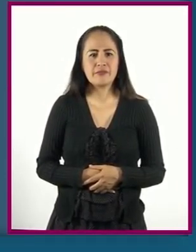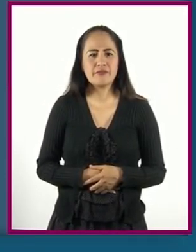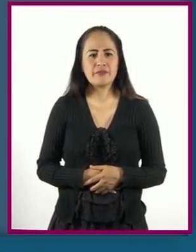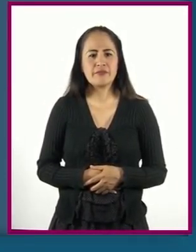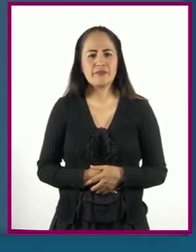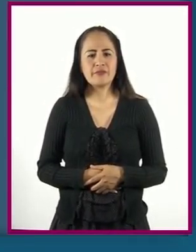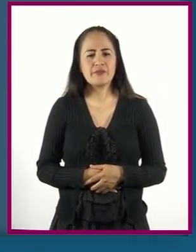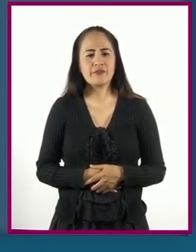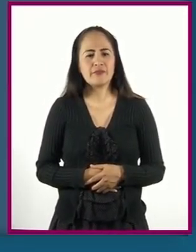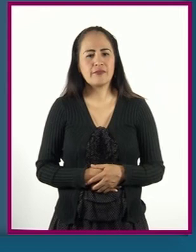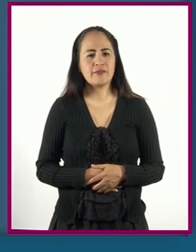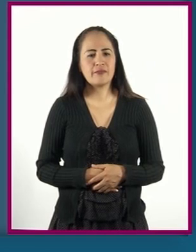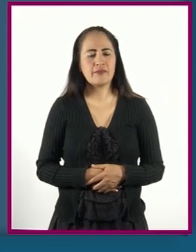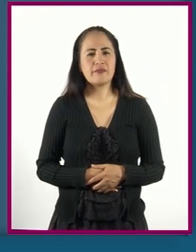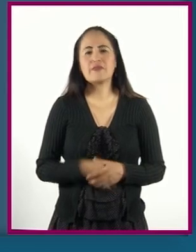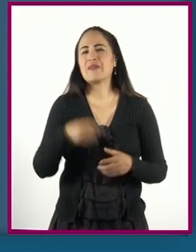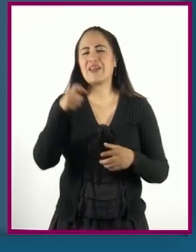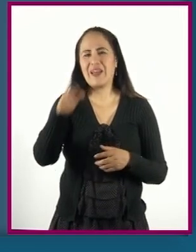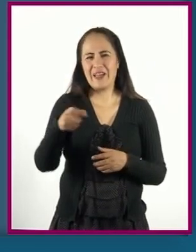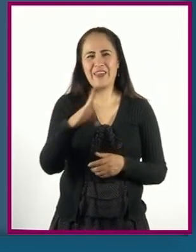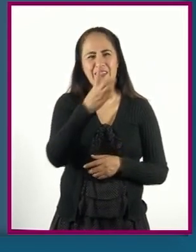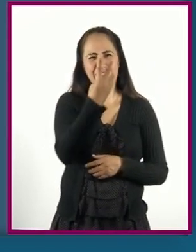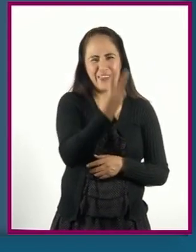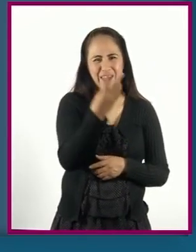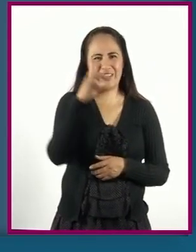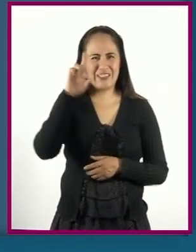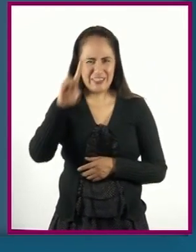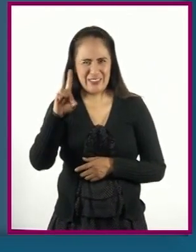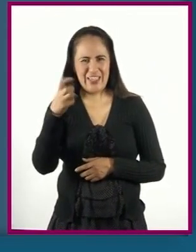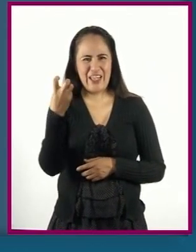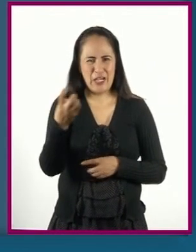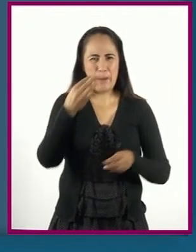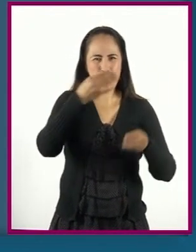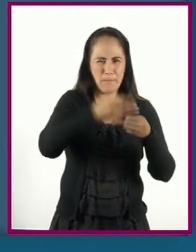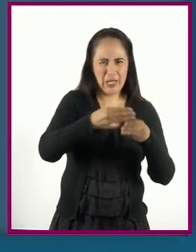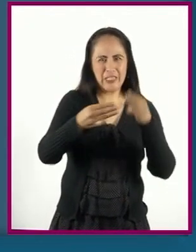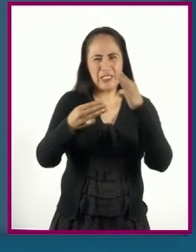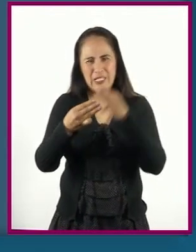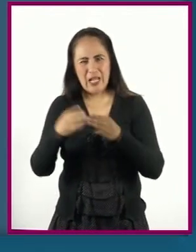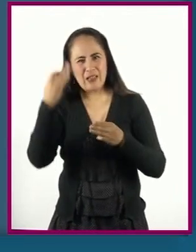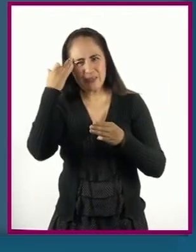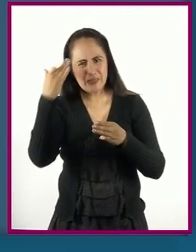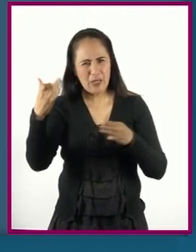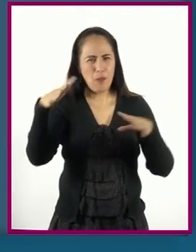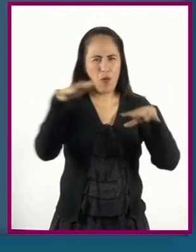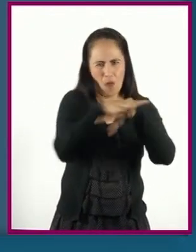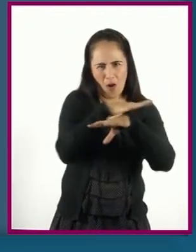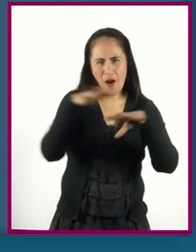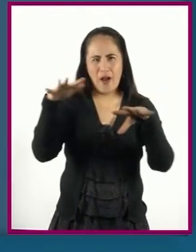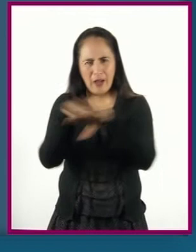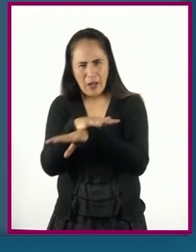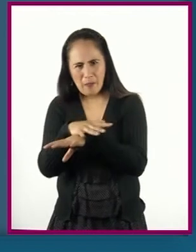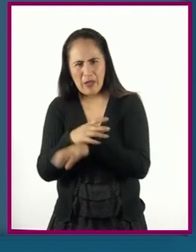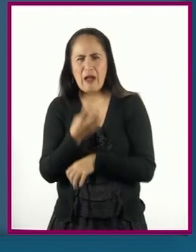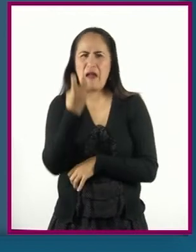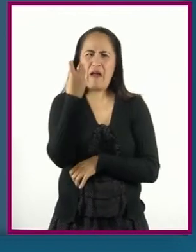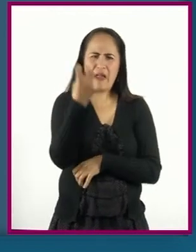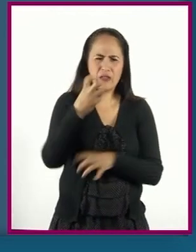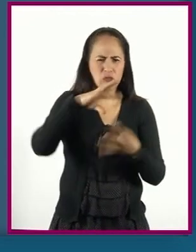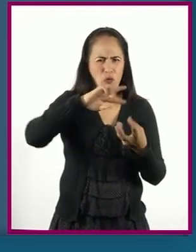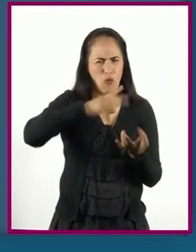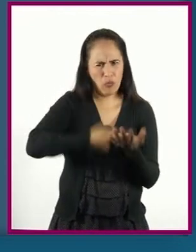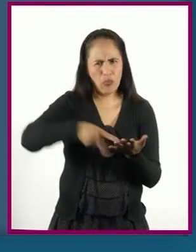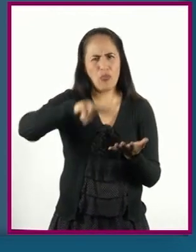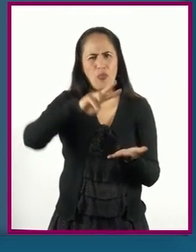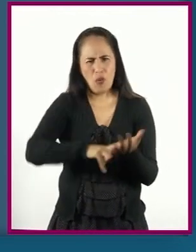Las simulaciones y las animaciones son modelos materiales que cambian en el tiempo y se podría considerar como un tipo mixto de modelos